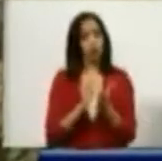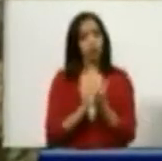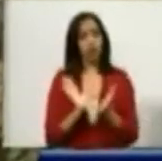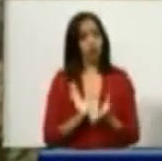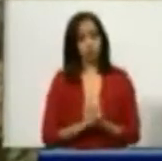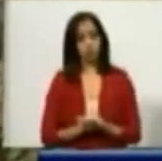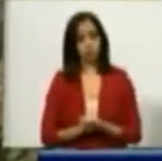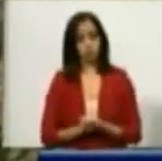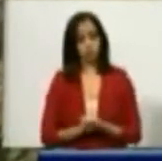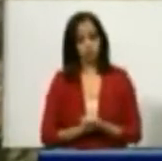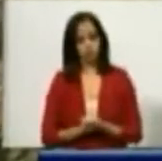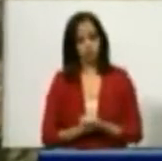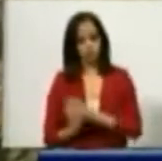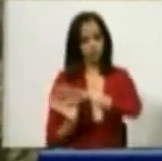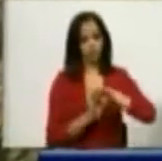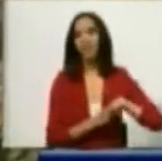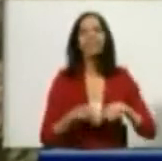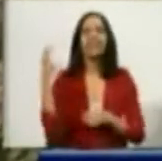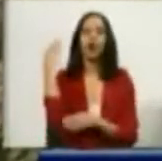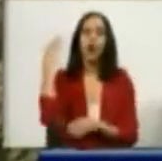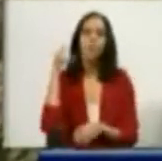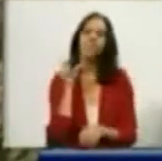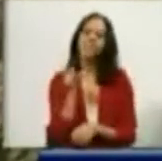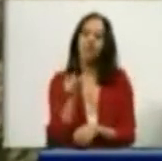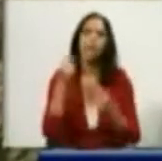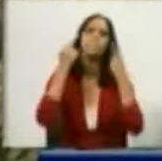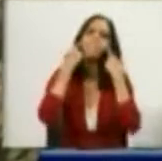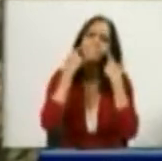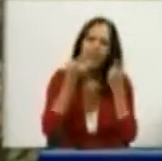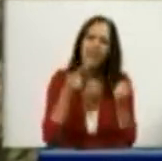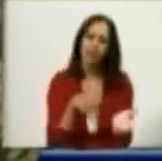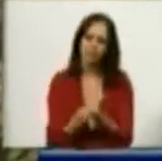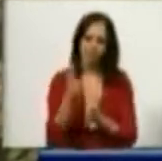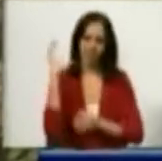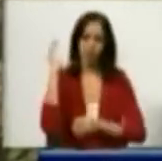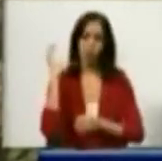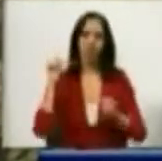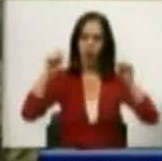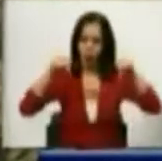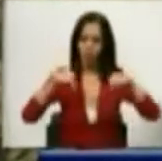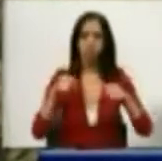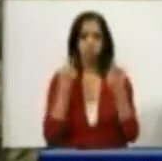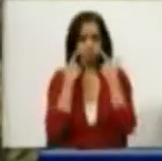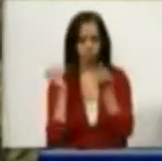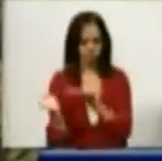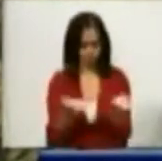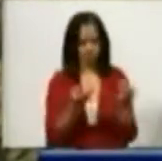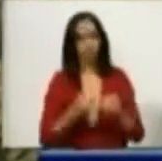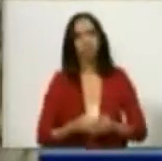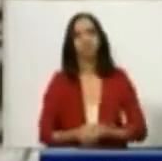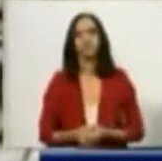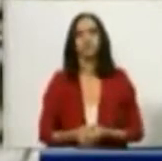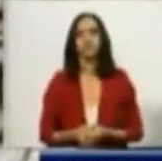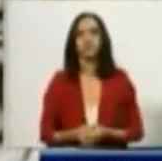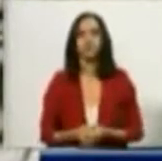y en Colombia criticaban vean para que usted vean lo que está pasando en Colombia en este momento lo tiene mándelo